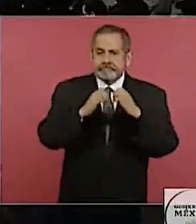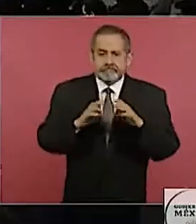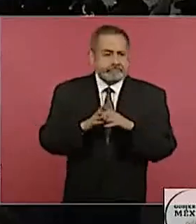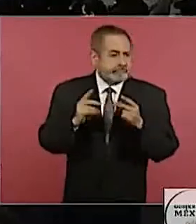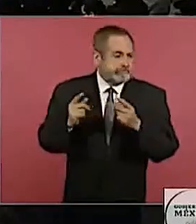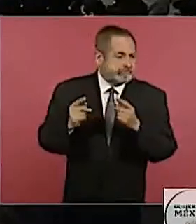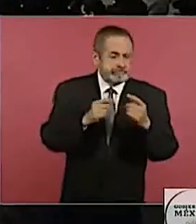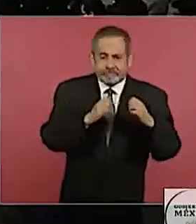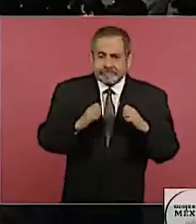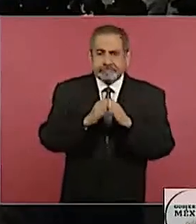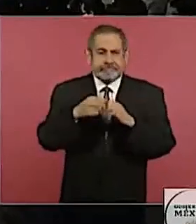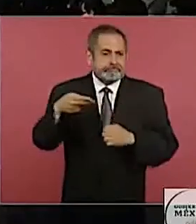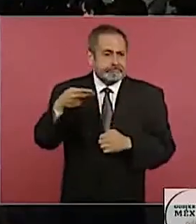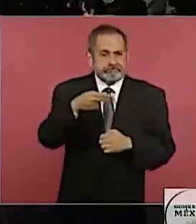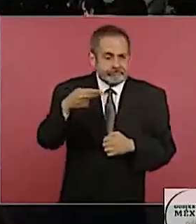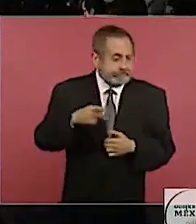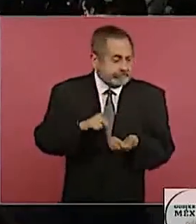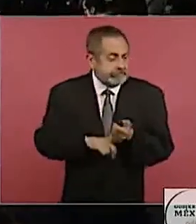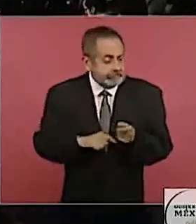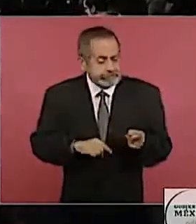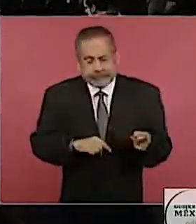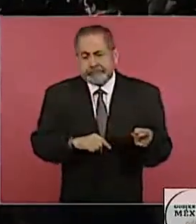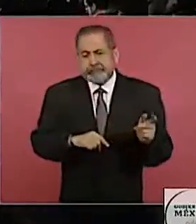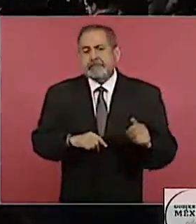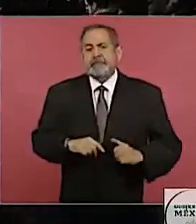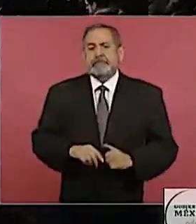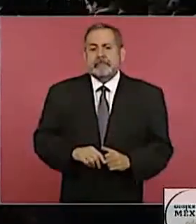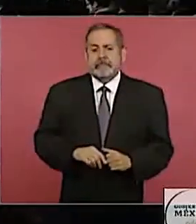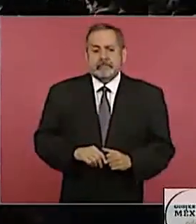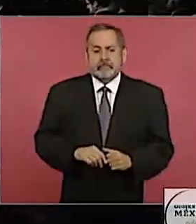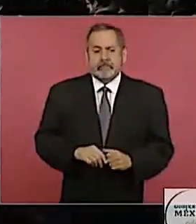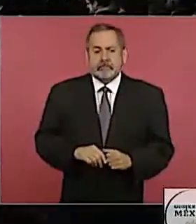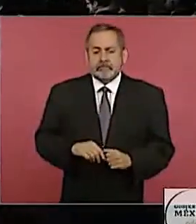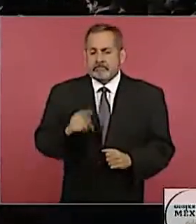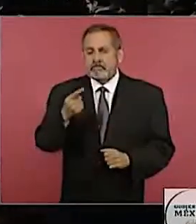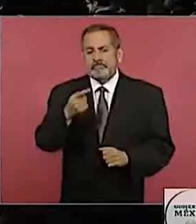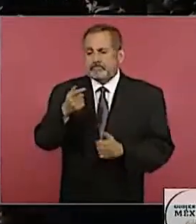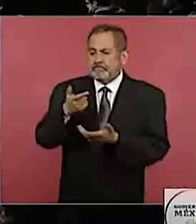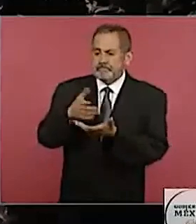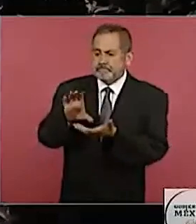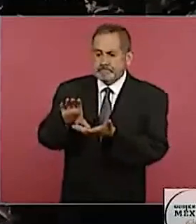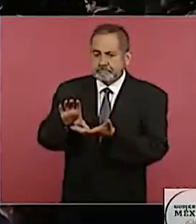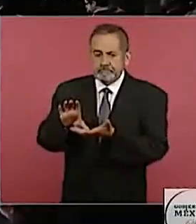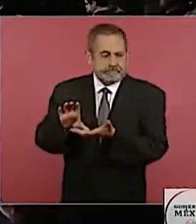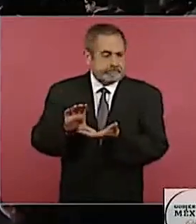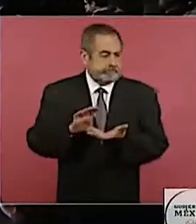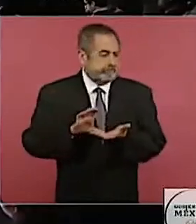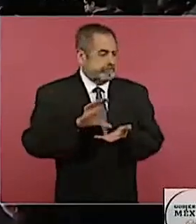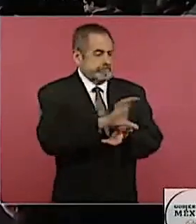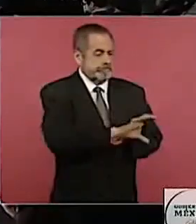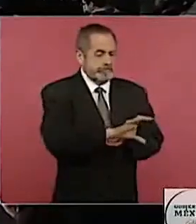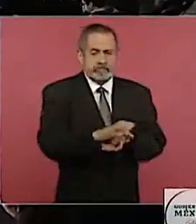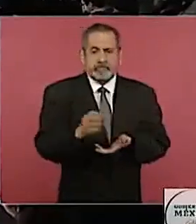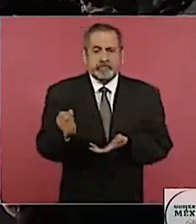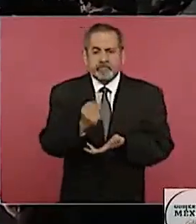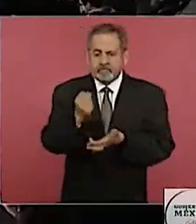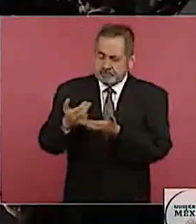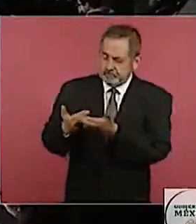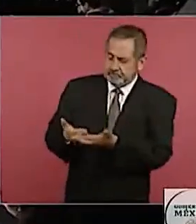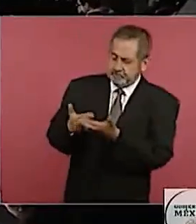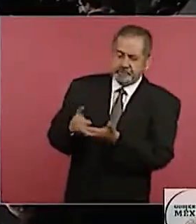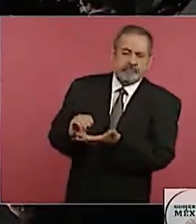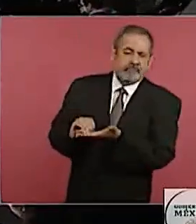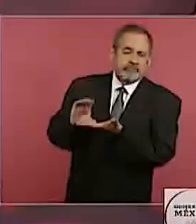emergencia eh Y destinar también recursos afortunadamente los